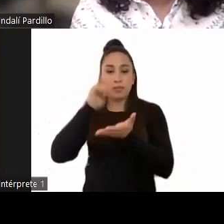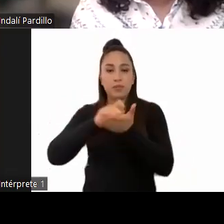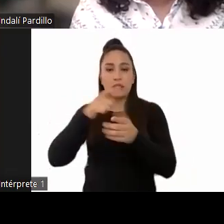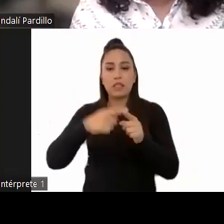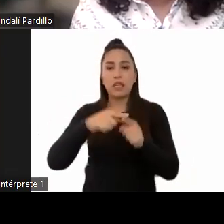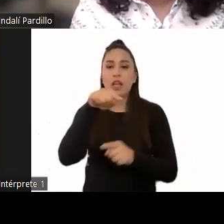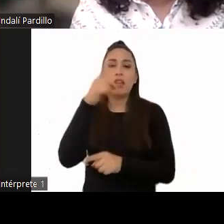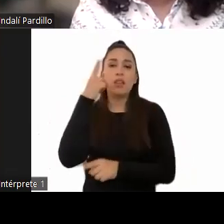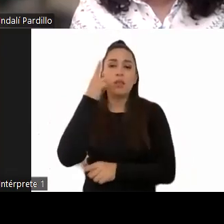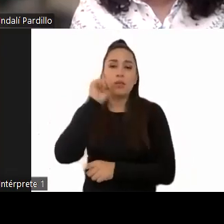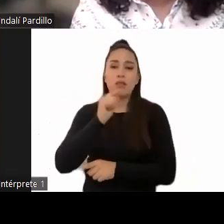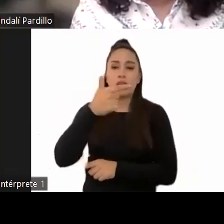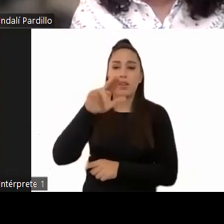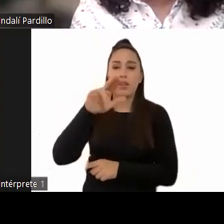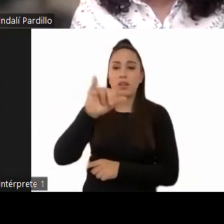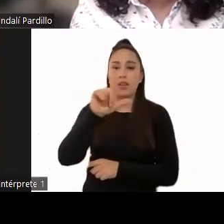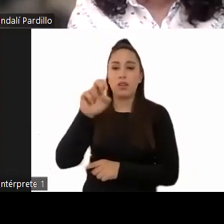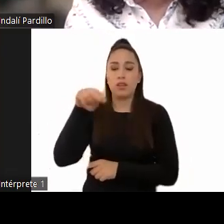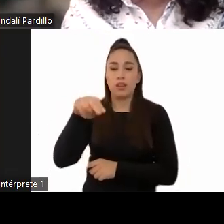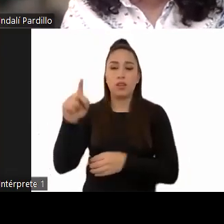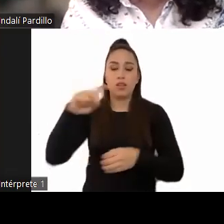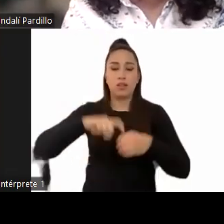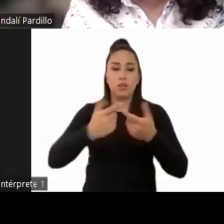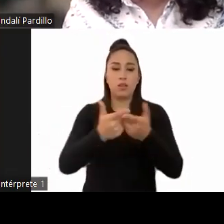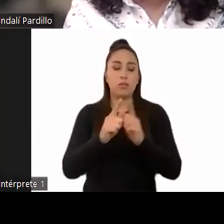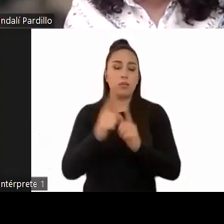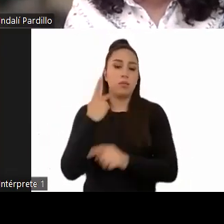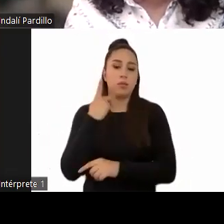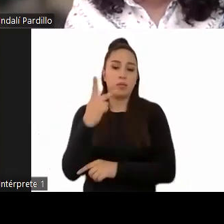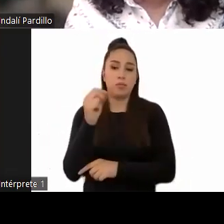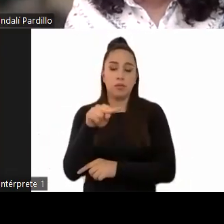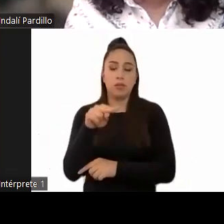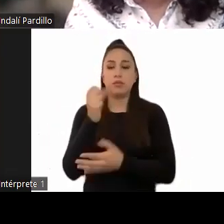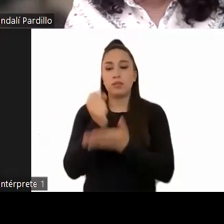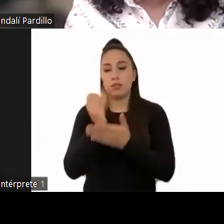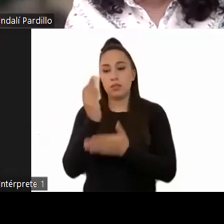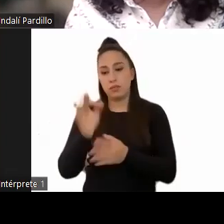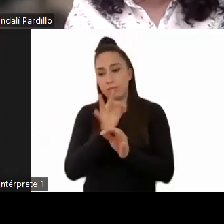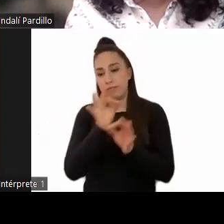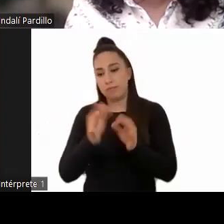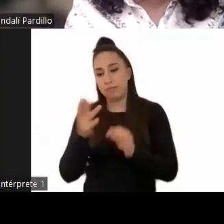Guillén Ortiz del Grupo Parlamentario del Partido Acción Nacional, queda aprobado.